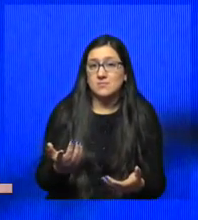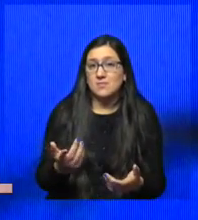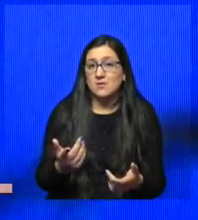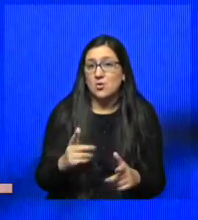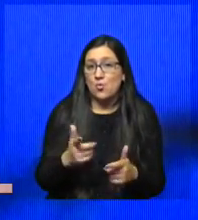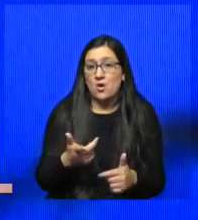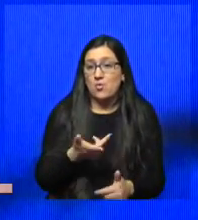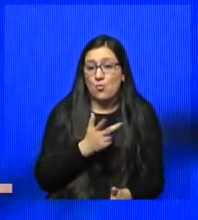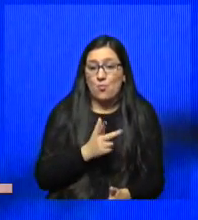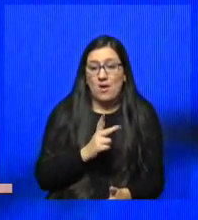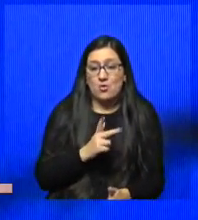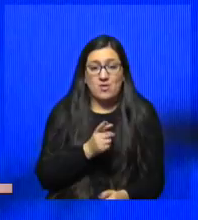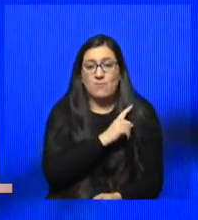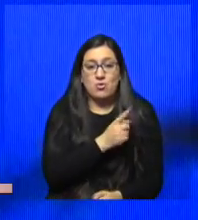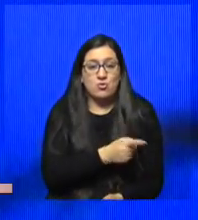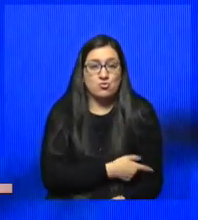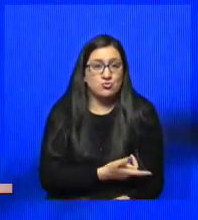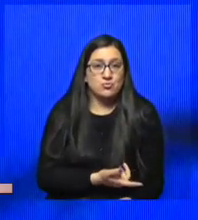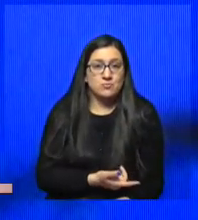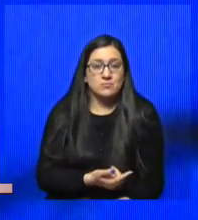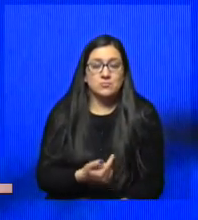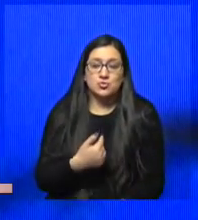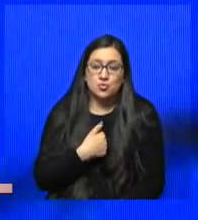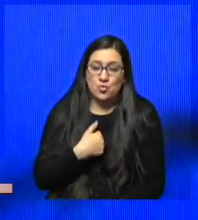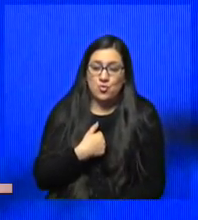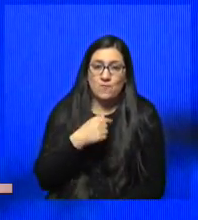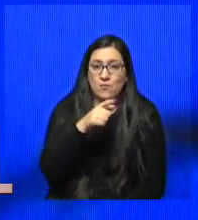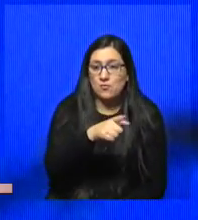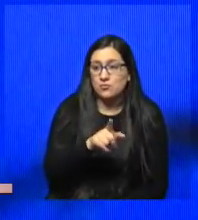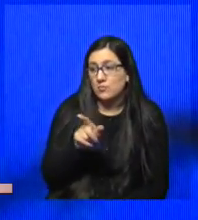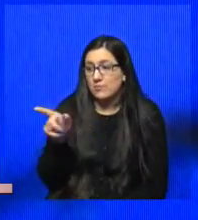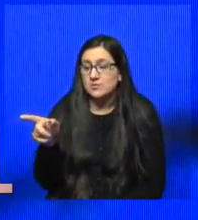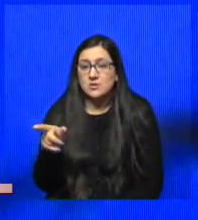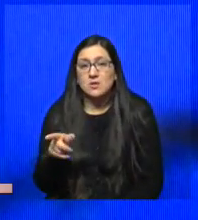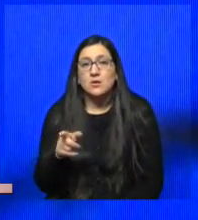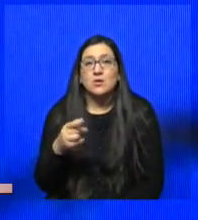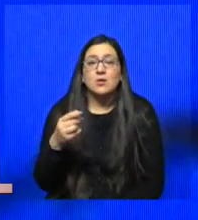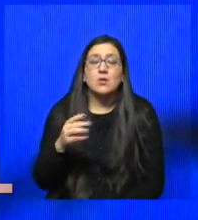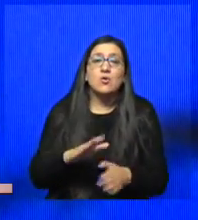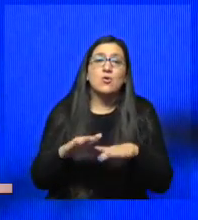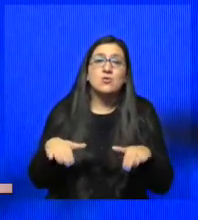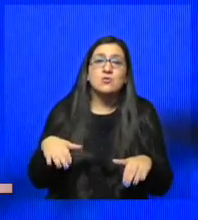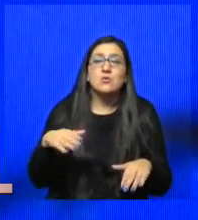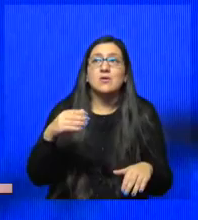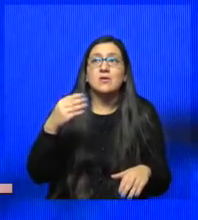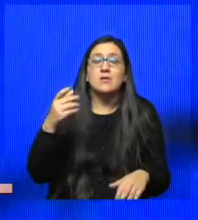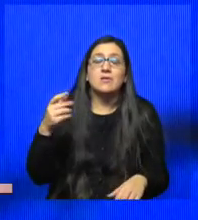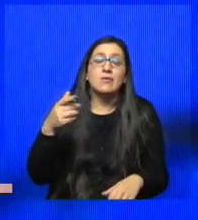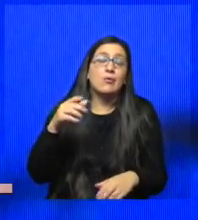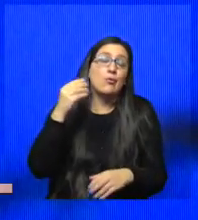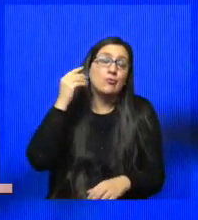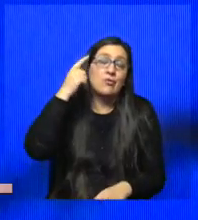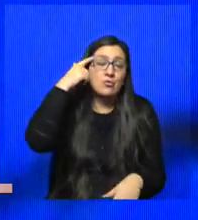Y esa es la verdad, porque no solo vos, yo o Pilar, los gurís en el liceo, cuando tienen que hacer un trabajo sobre tal cosa de